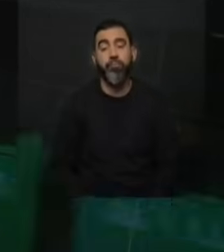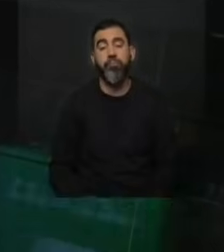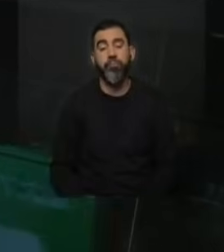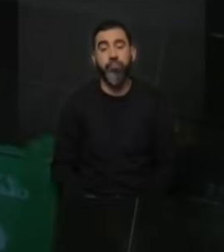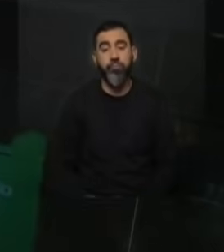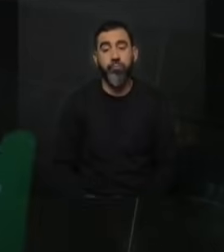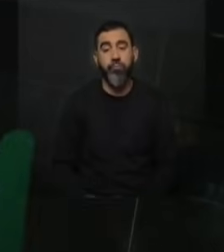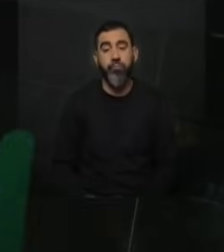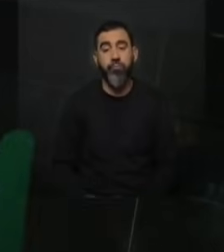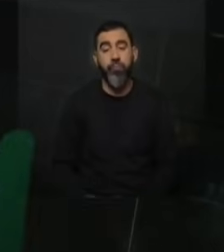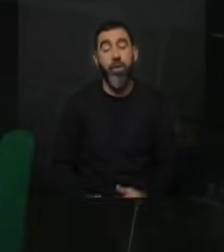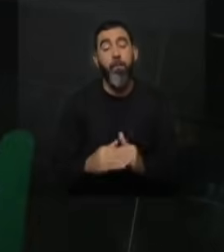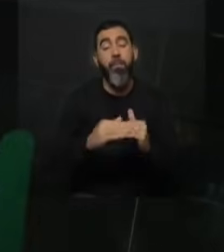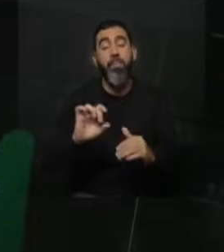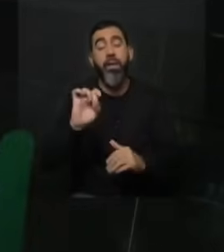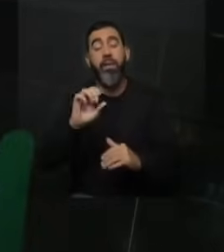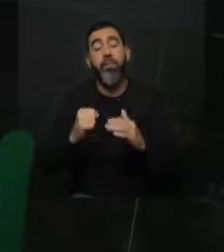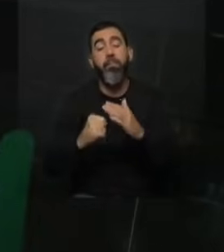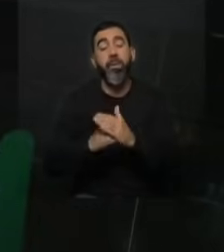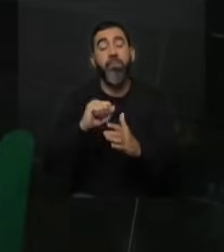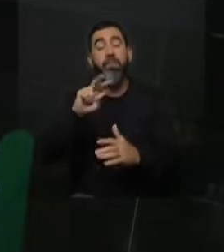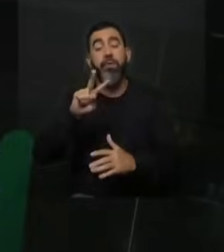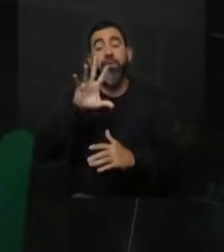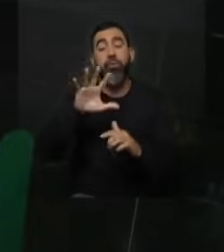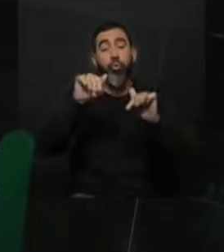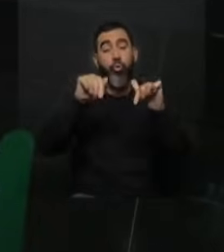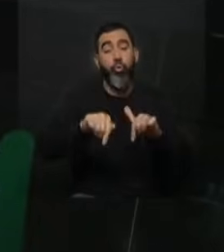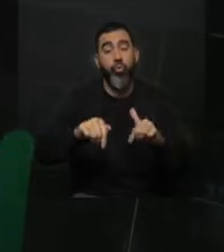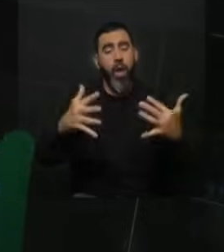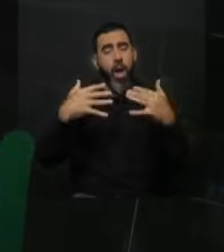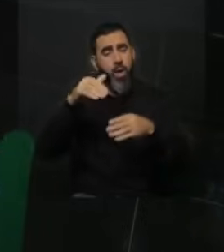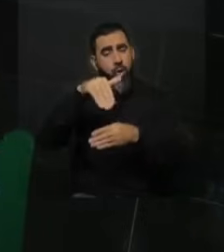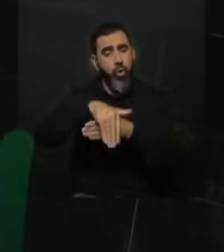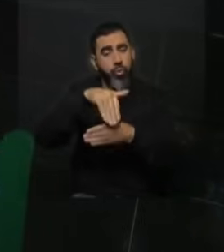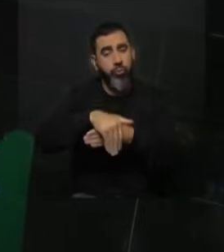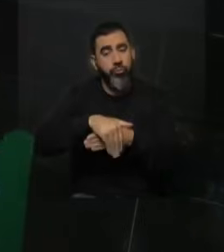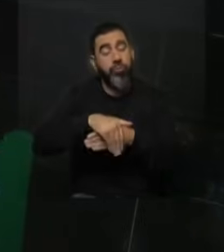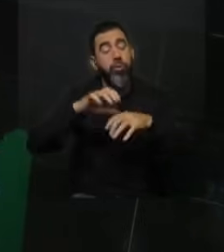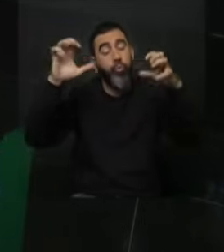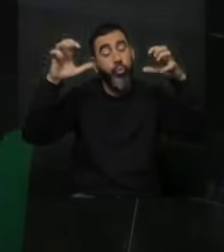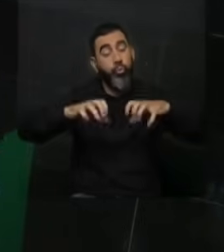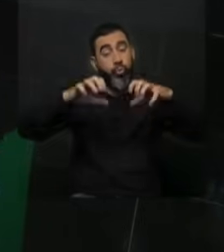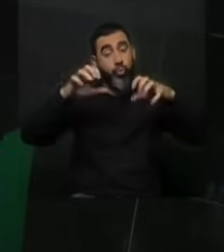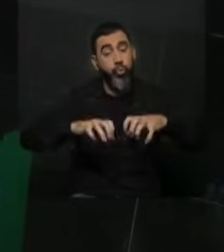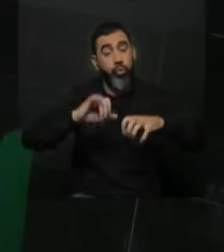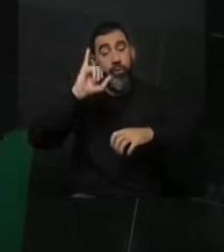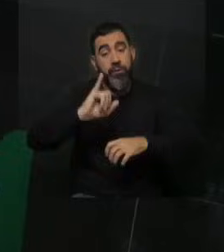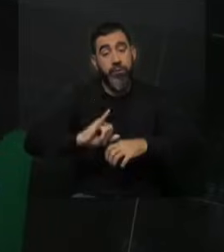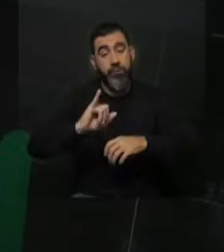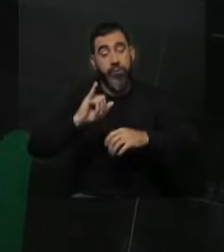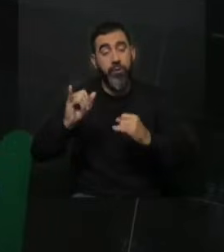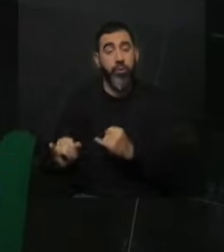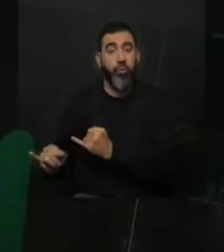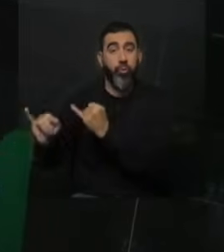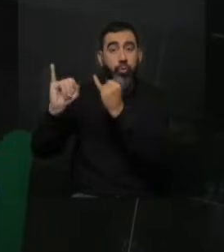eh que tenía previsto una mínima de 15 y una máxima de 25 va a ser carora de la tarde aparece la palabra precipitaciones en el correr de la